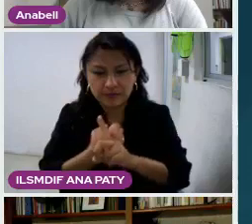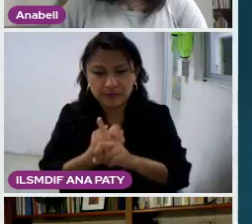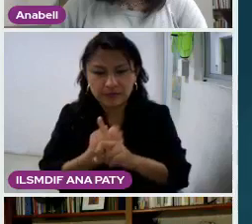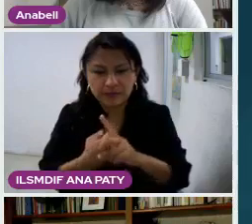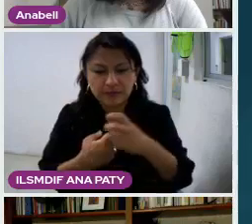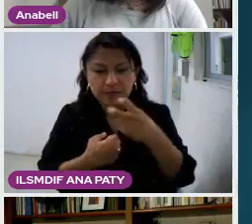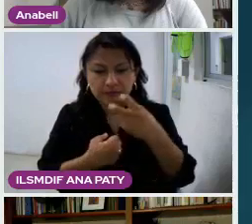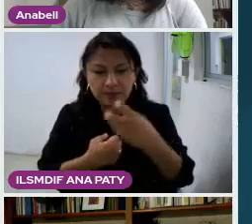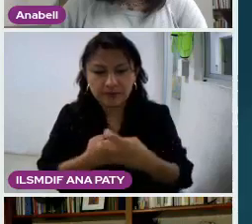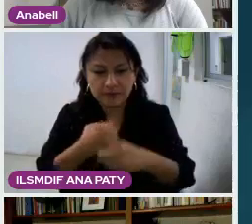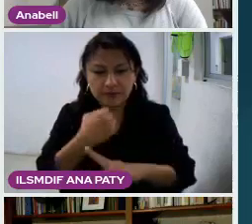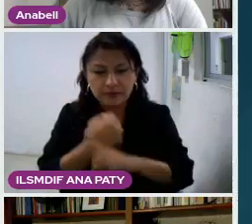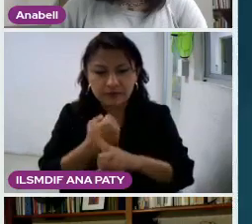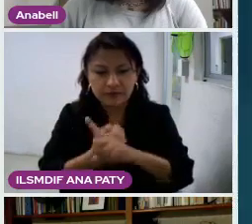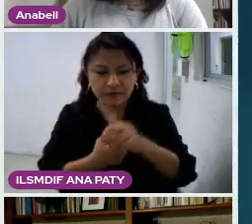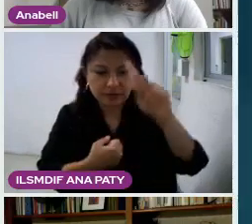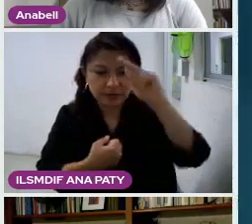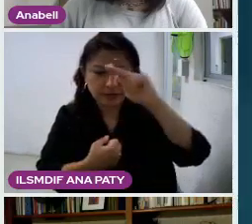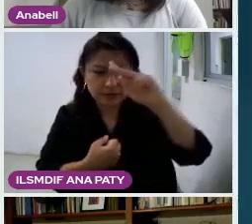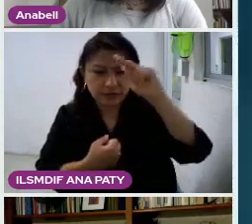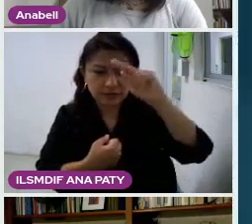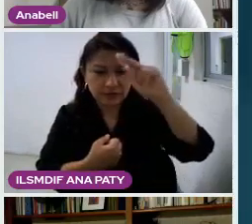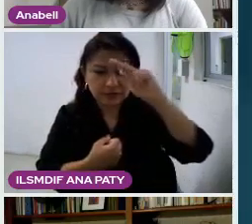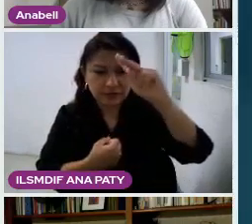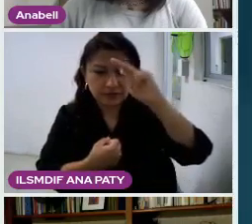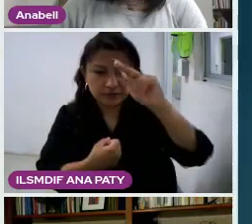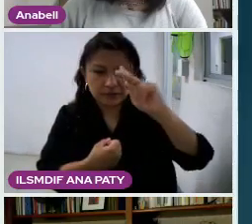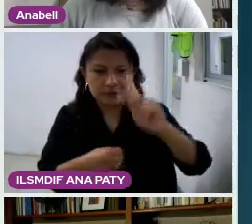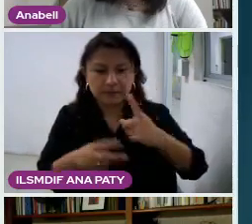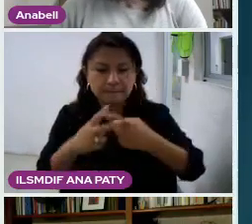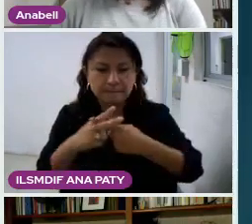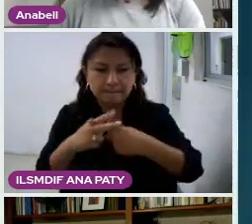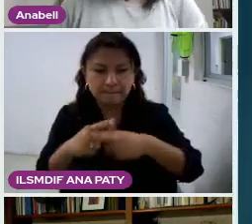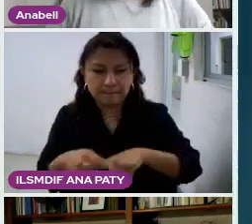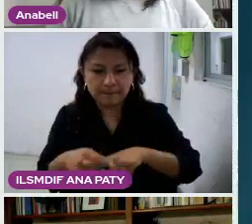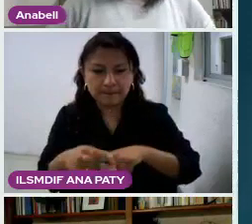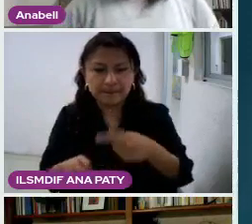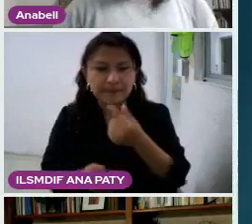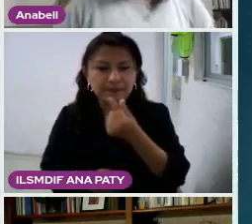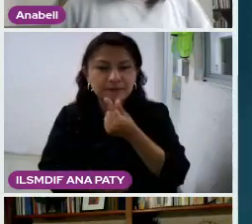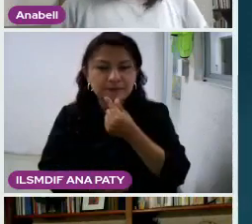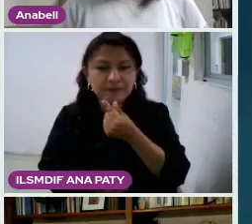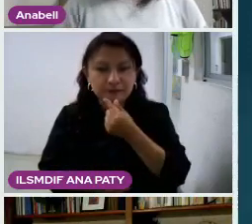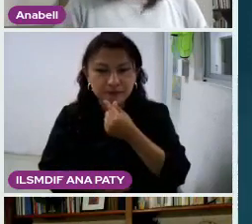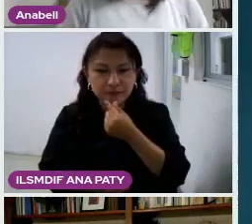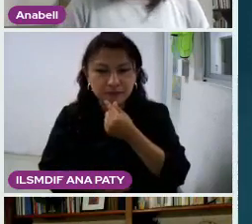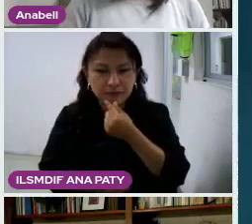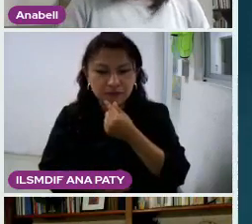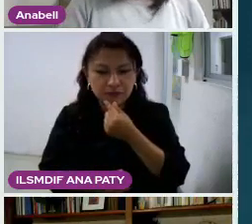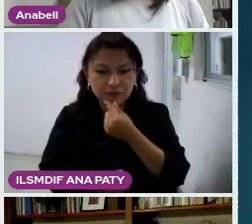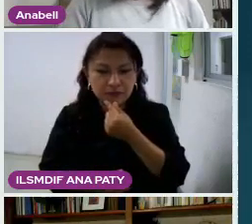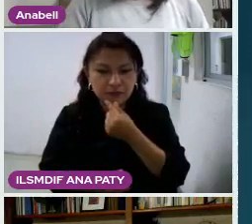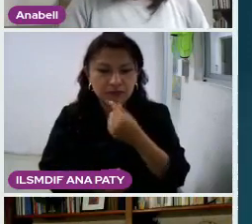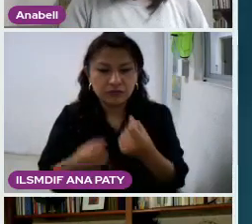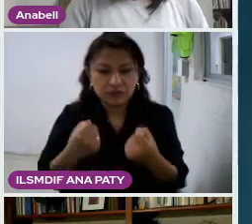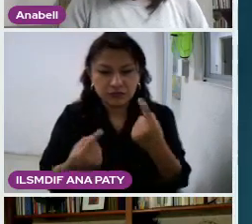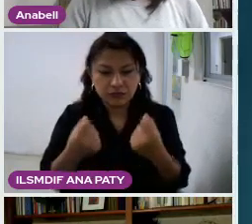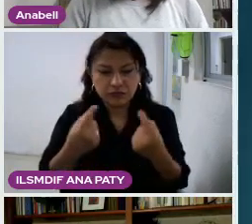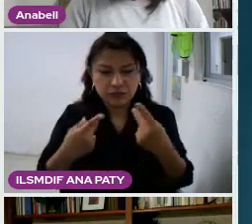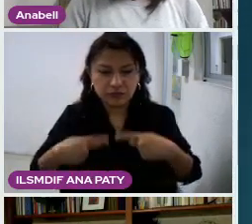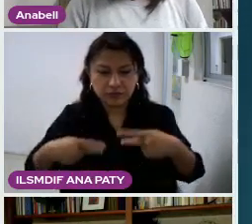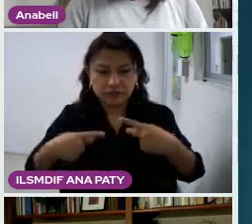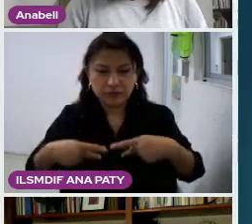acto muy impulsivo eh, y entonces tiene que ver profundamente con el